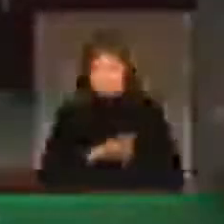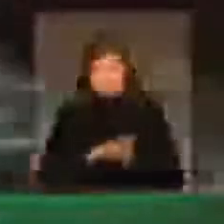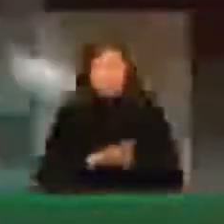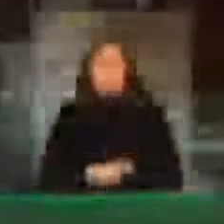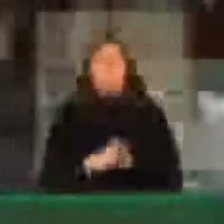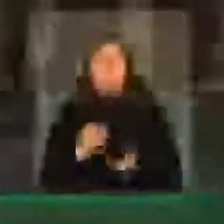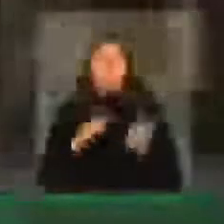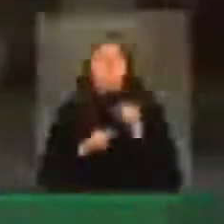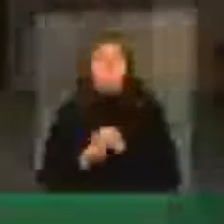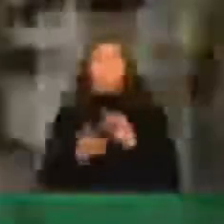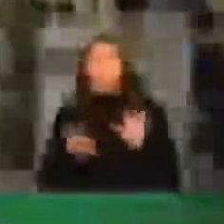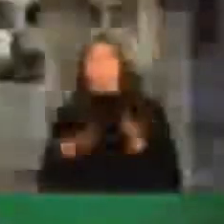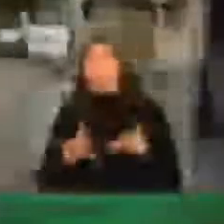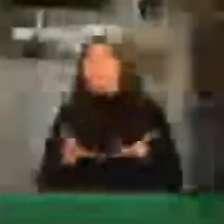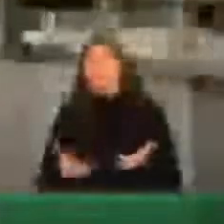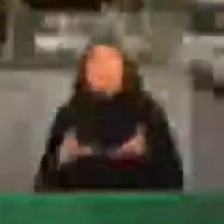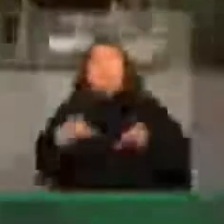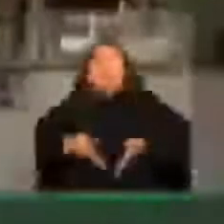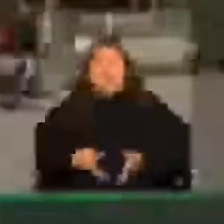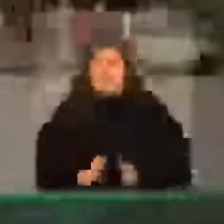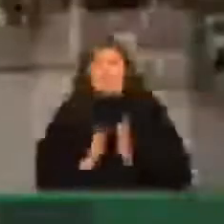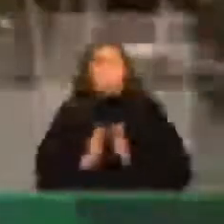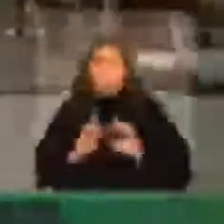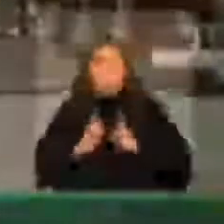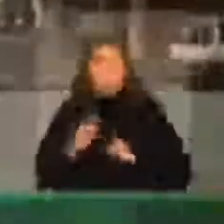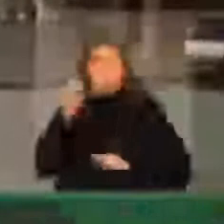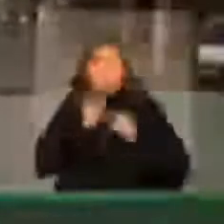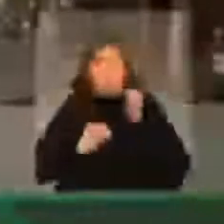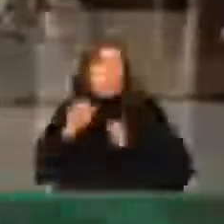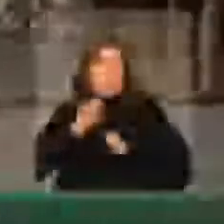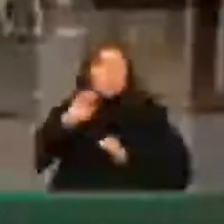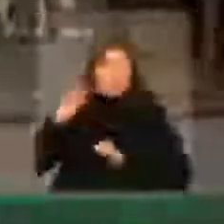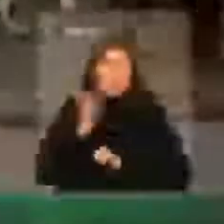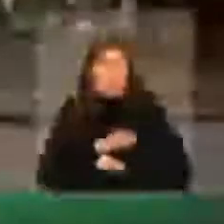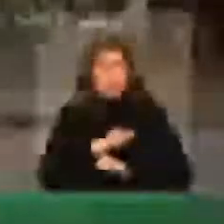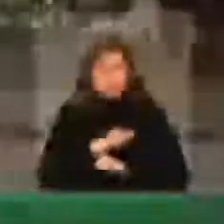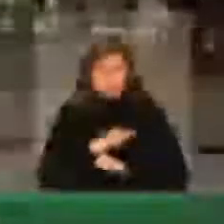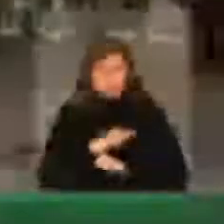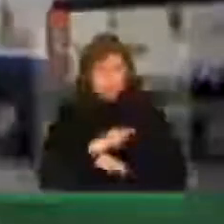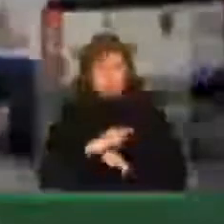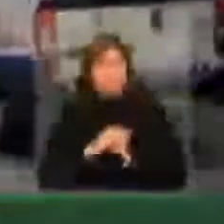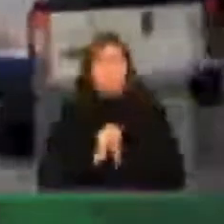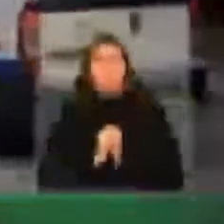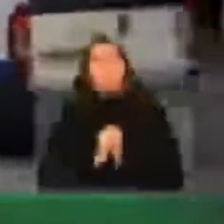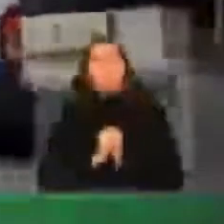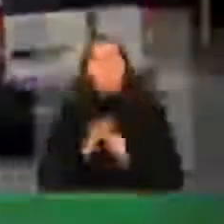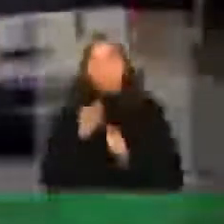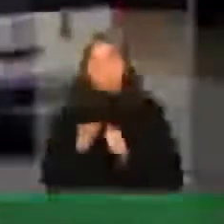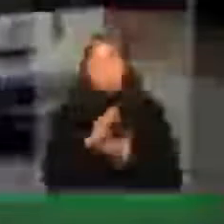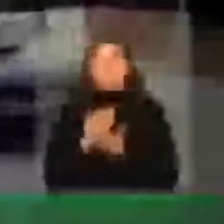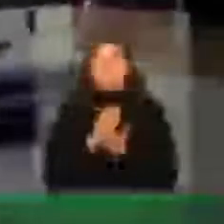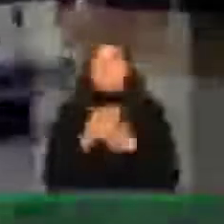implica principalmente la atención en partos y cirugías de urgencia y emergencia de mediano porte. Con la mediación del